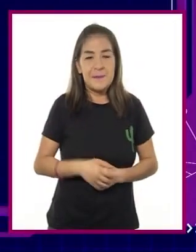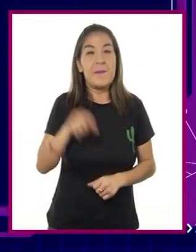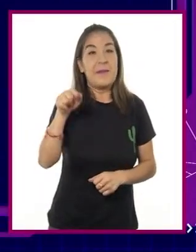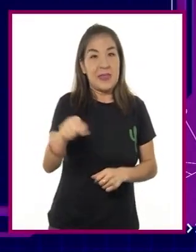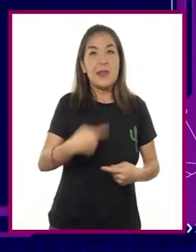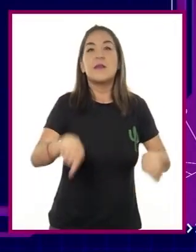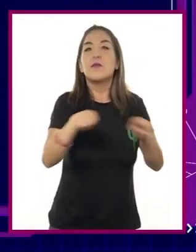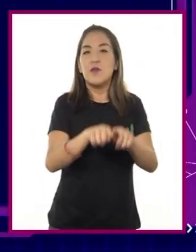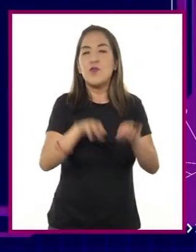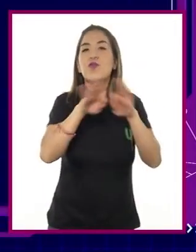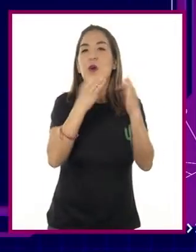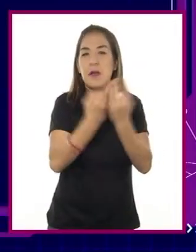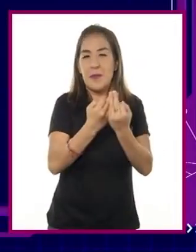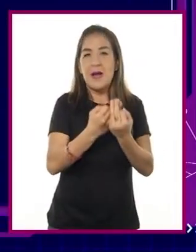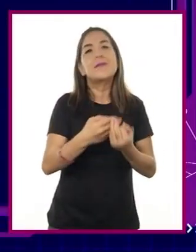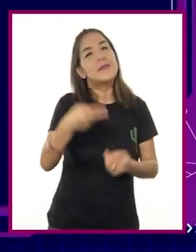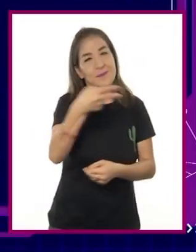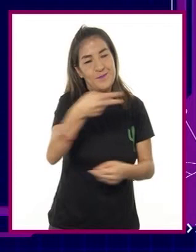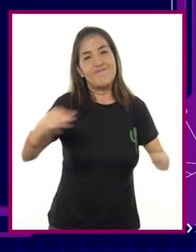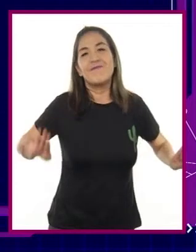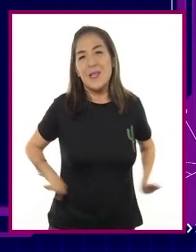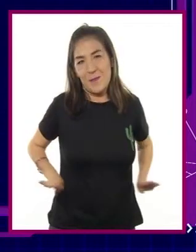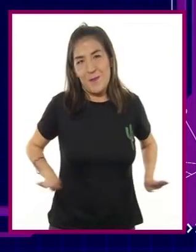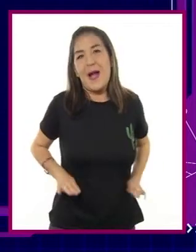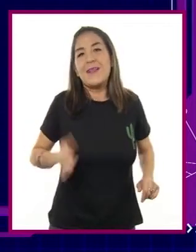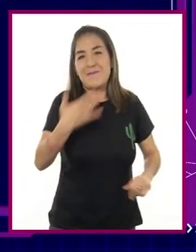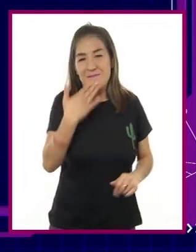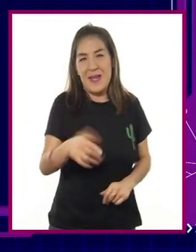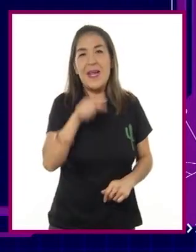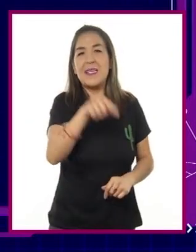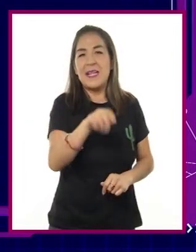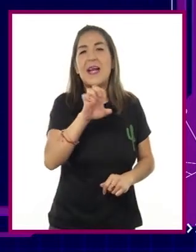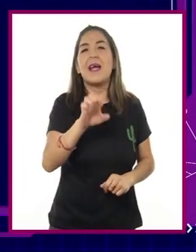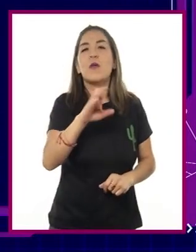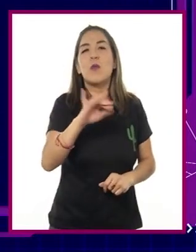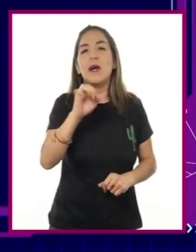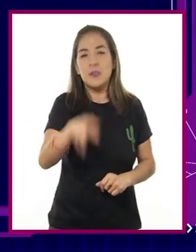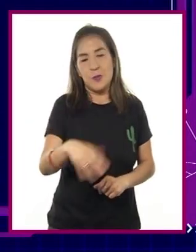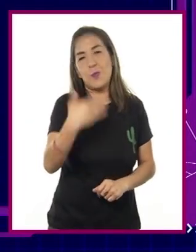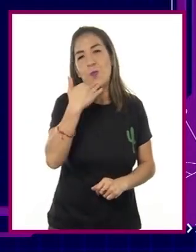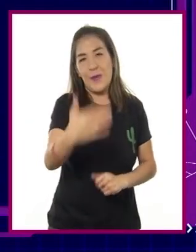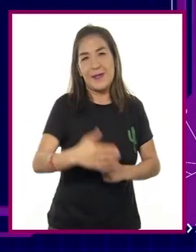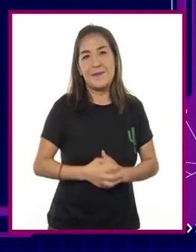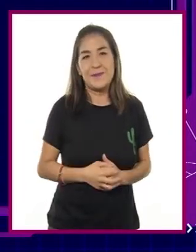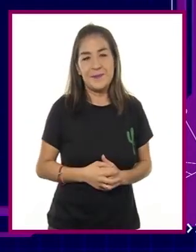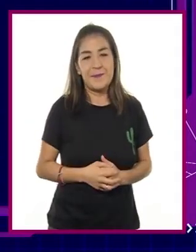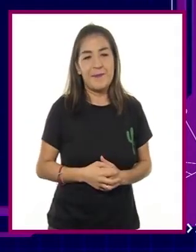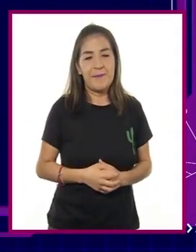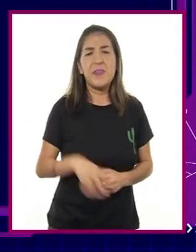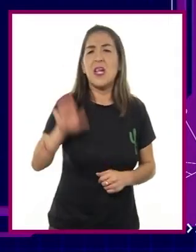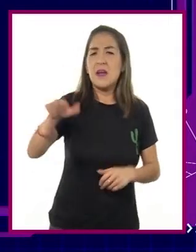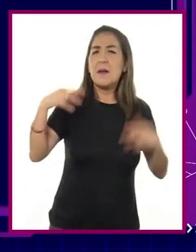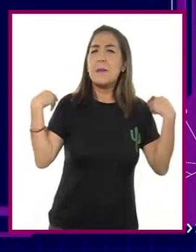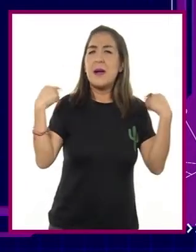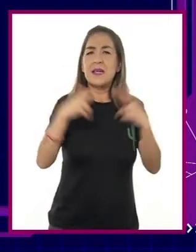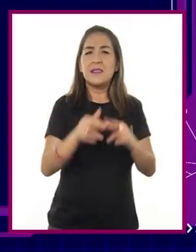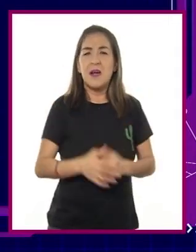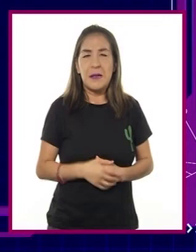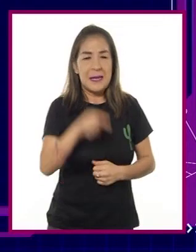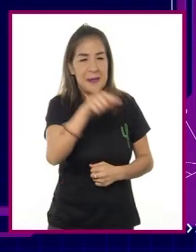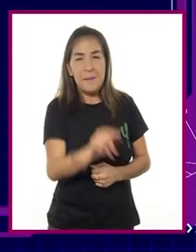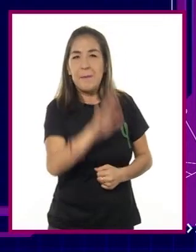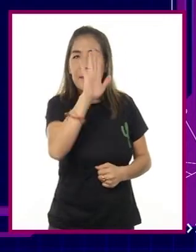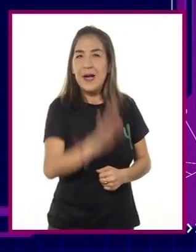manera comprobamos que la igualdad se cumple, por lo que la solución de la ecuación es correcta. Vaya maestra, pareciera